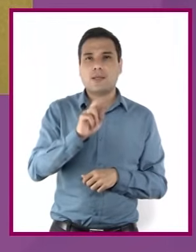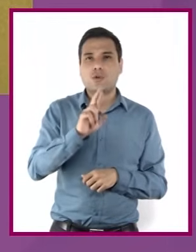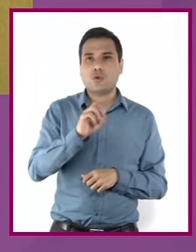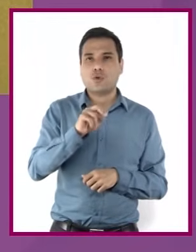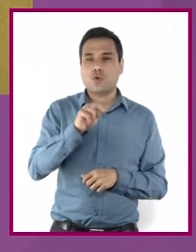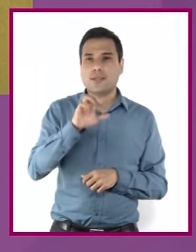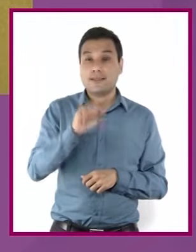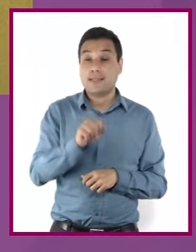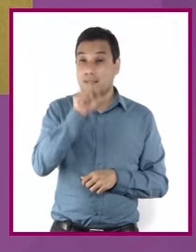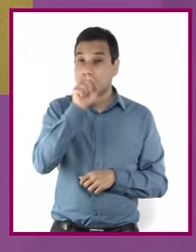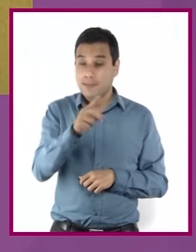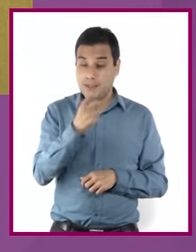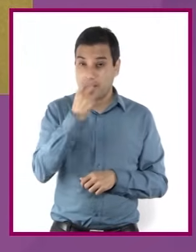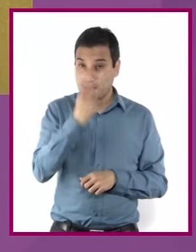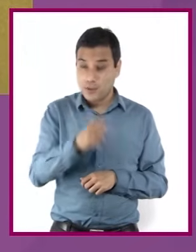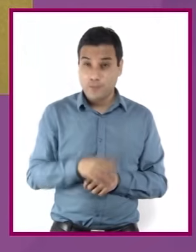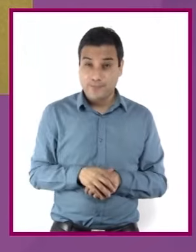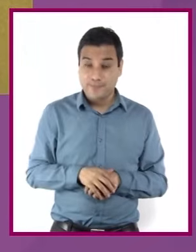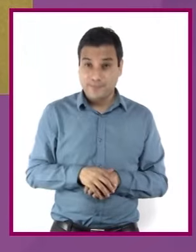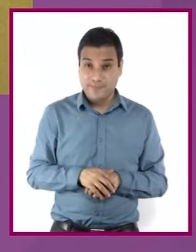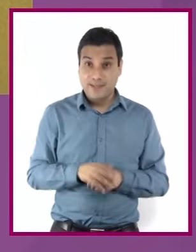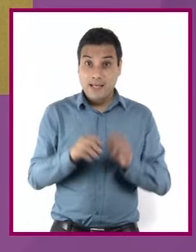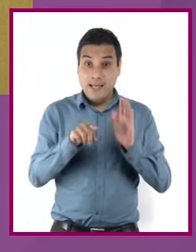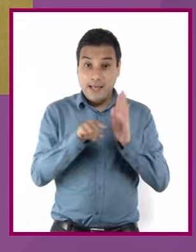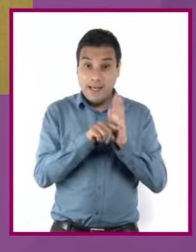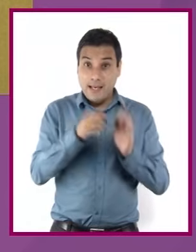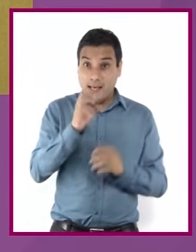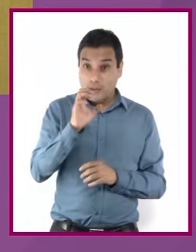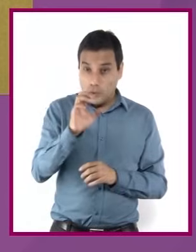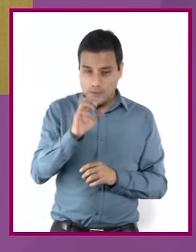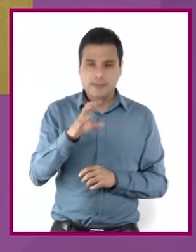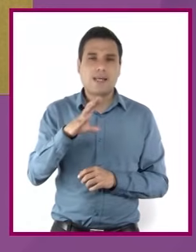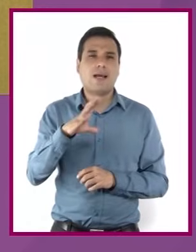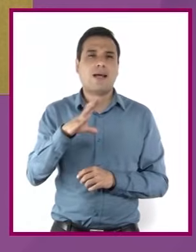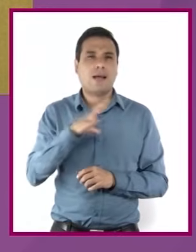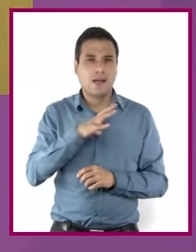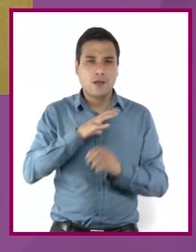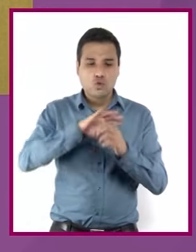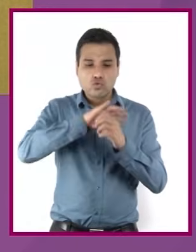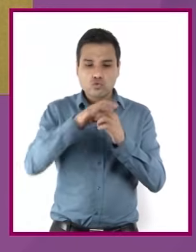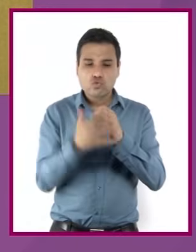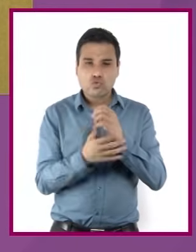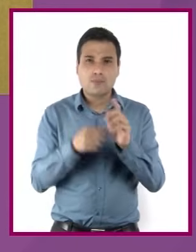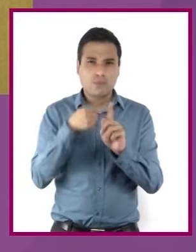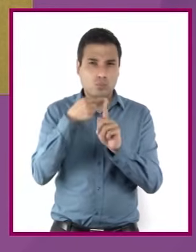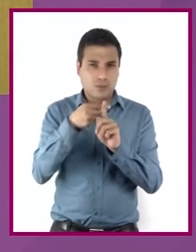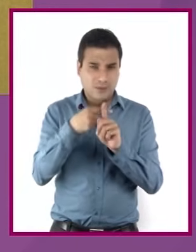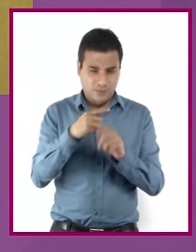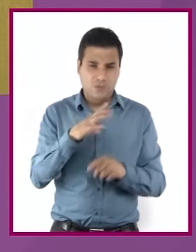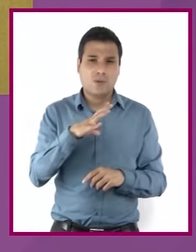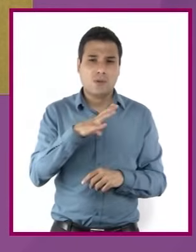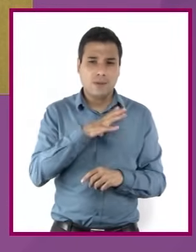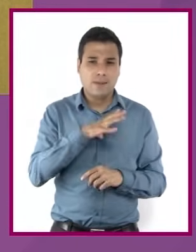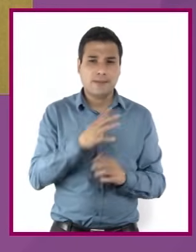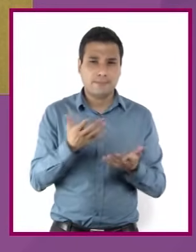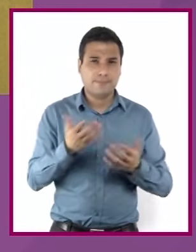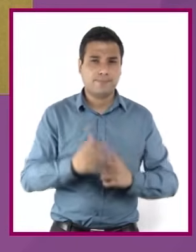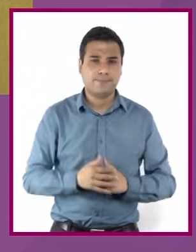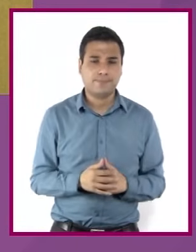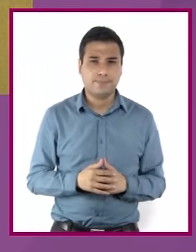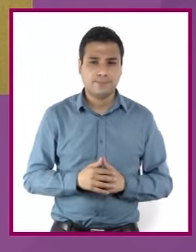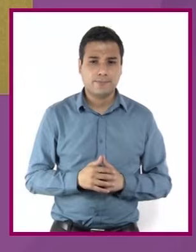la idea de que los electrones estaban envueltos por una nube de carga positiva que neutralizaba su carga negativa y que se